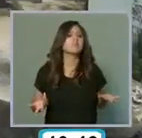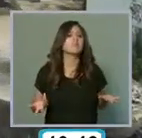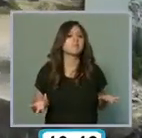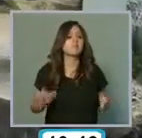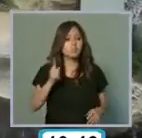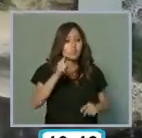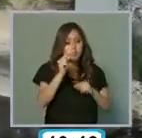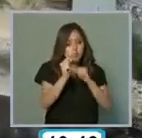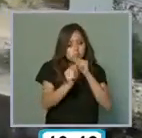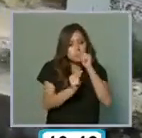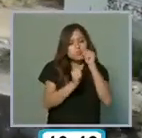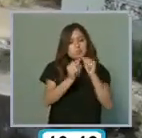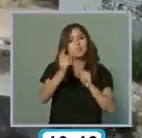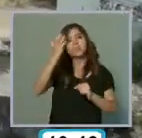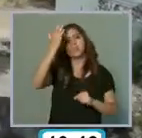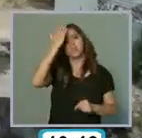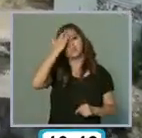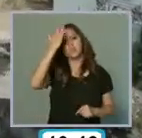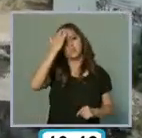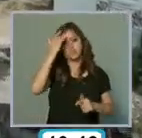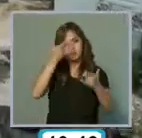hay que conocerlas, ¿no? Ahí